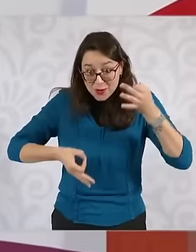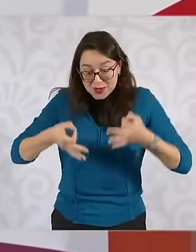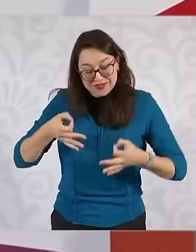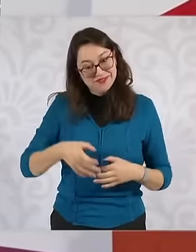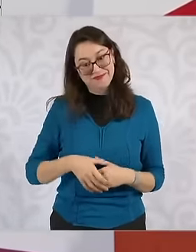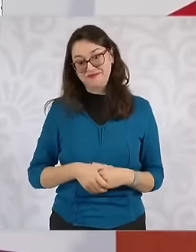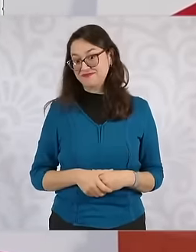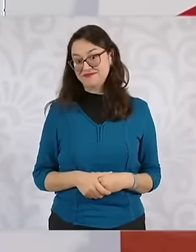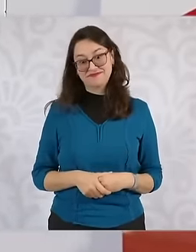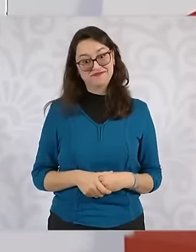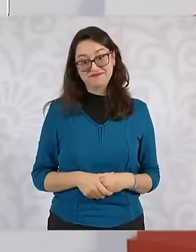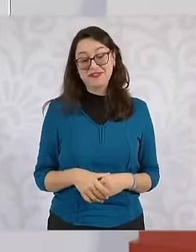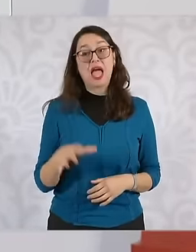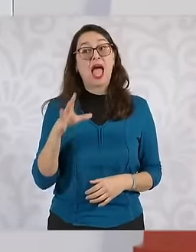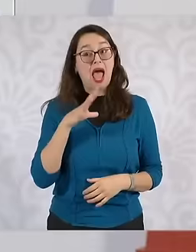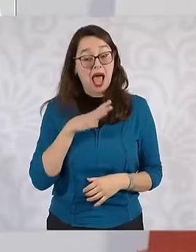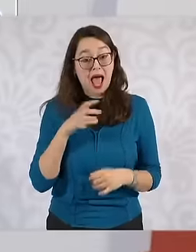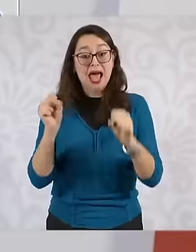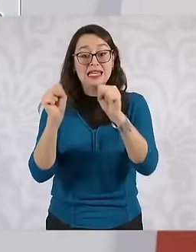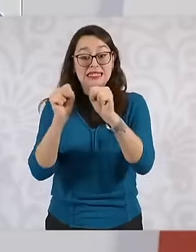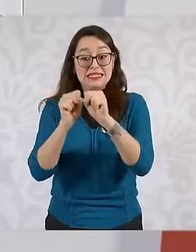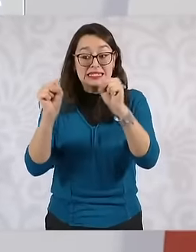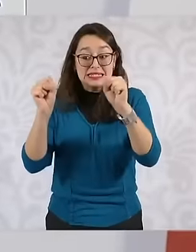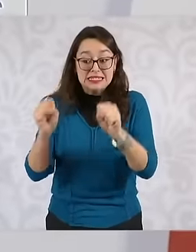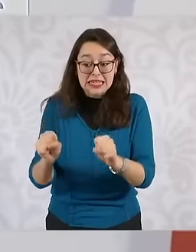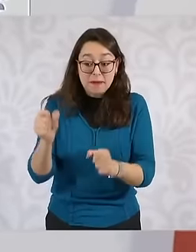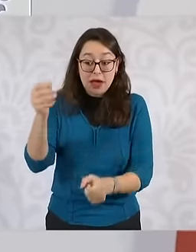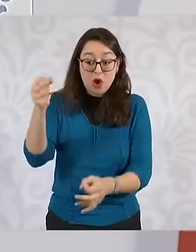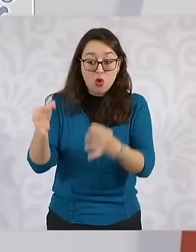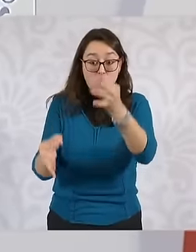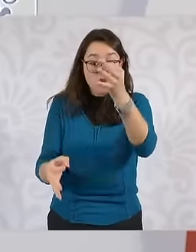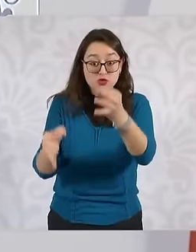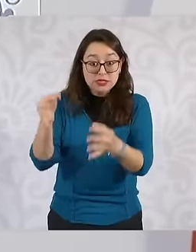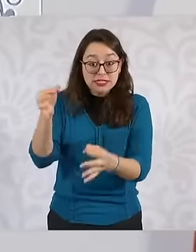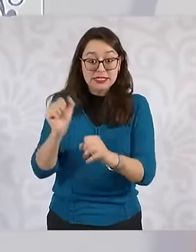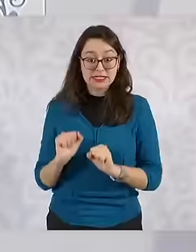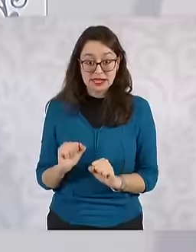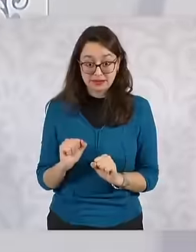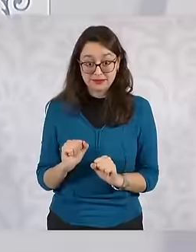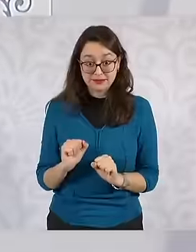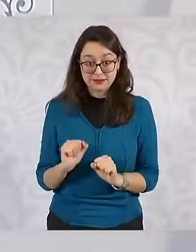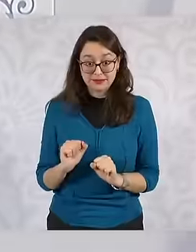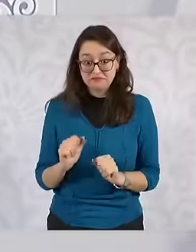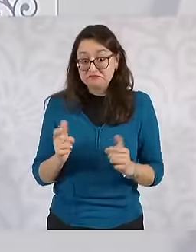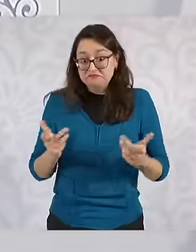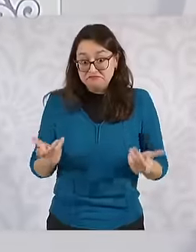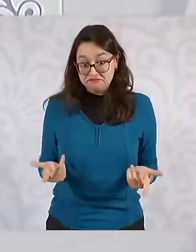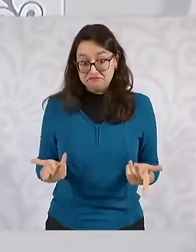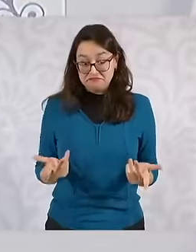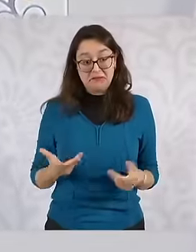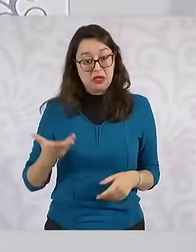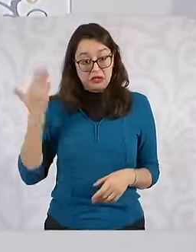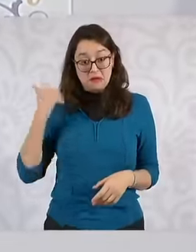queremos es que se erradique la corrupción en cualquier lugar en nuestro país. El presidente López Obrador